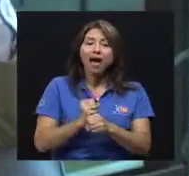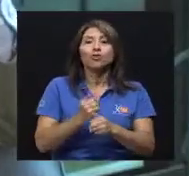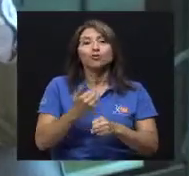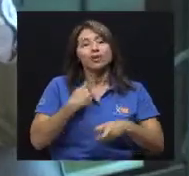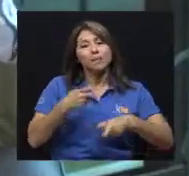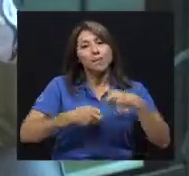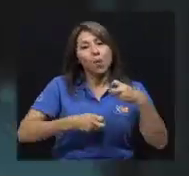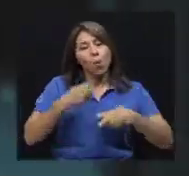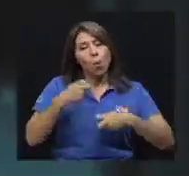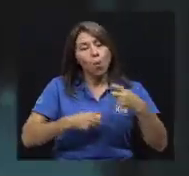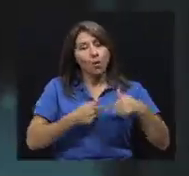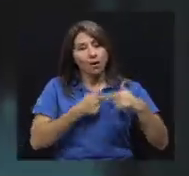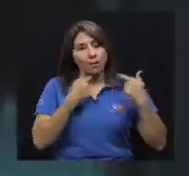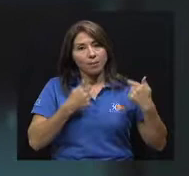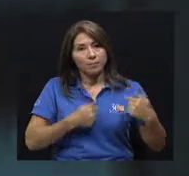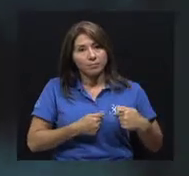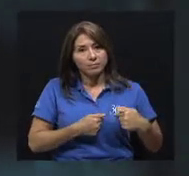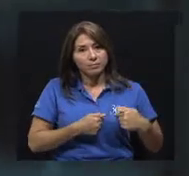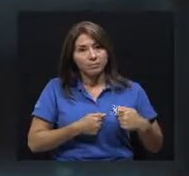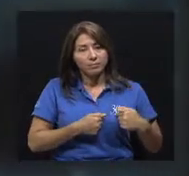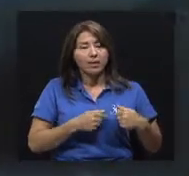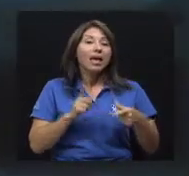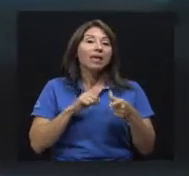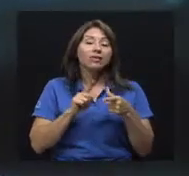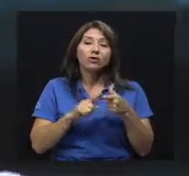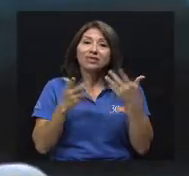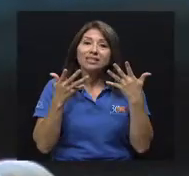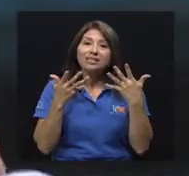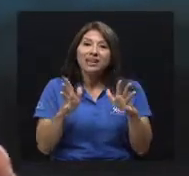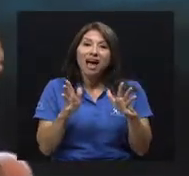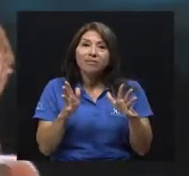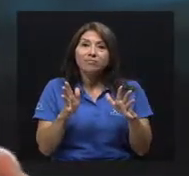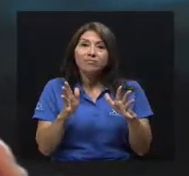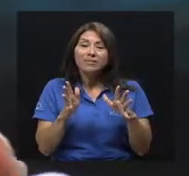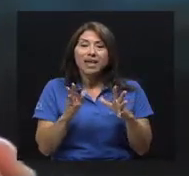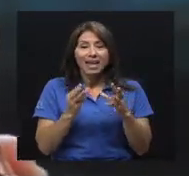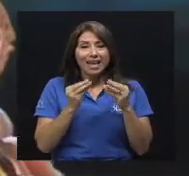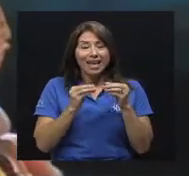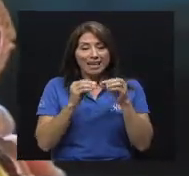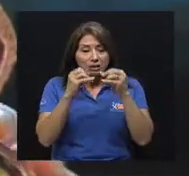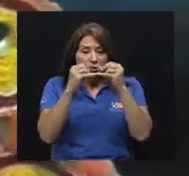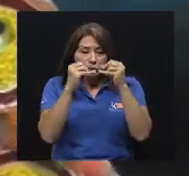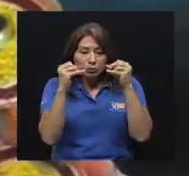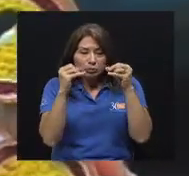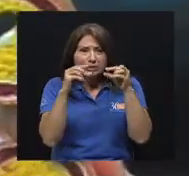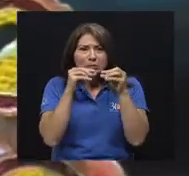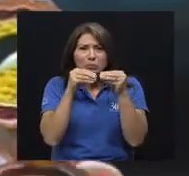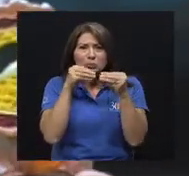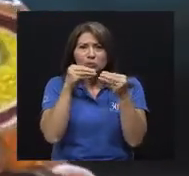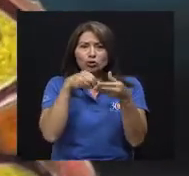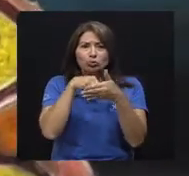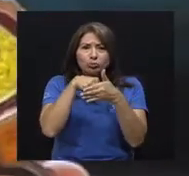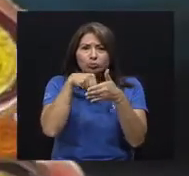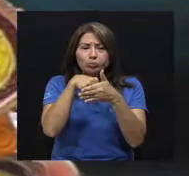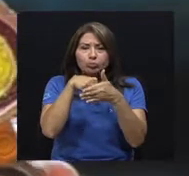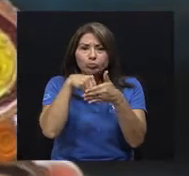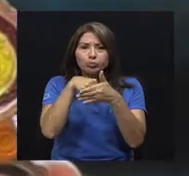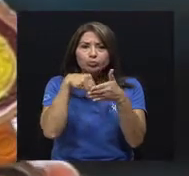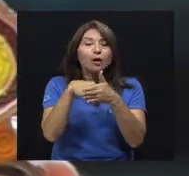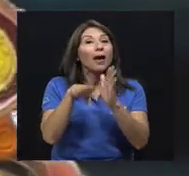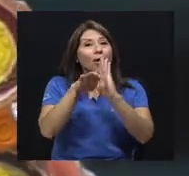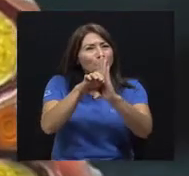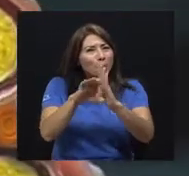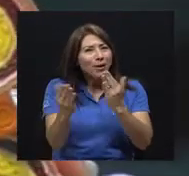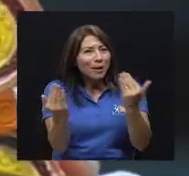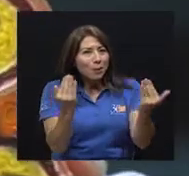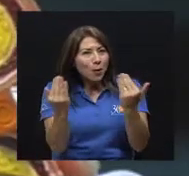del corazón. Entonces ya la cantidad de colesterol que está obstruyendo la arteria es el equivalente a cómo está de